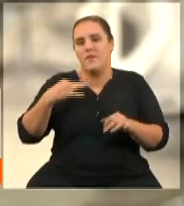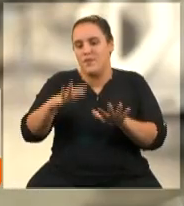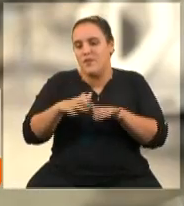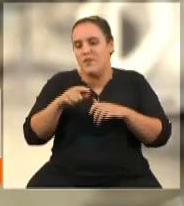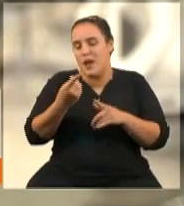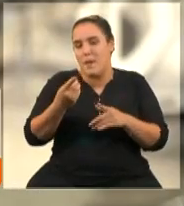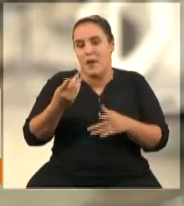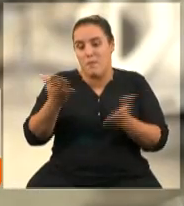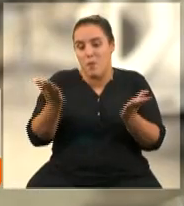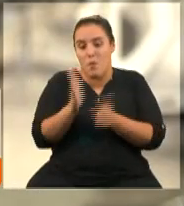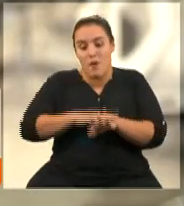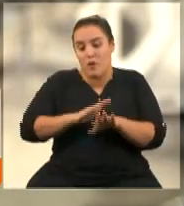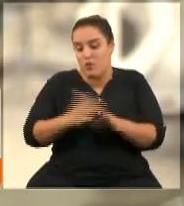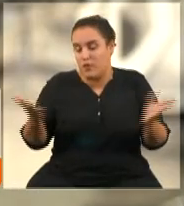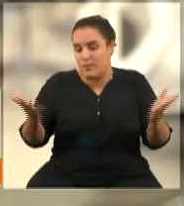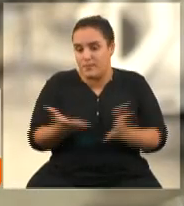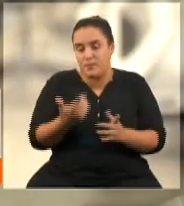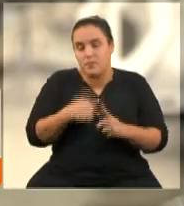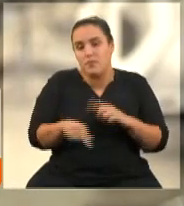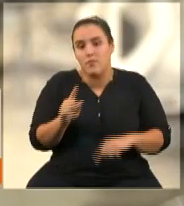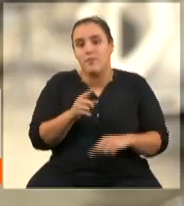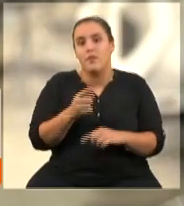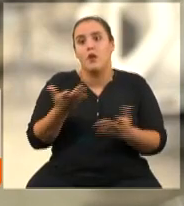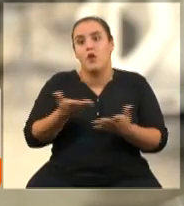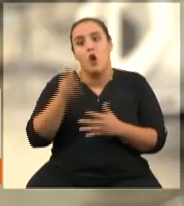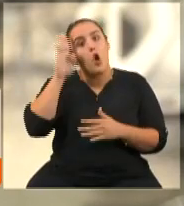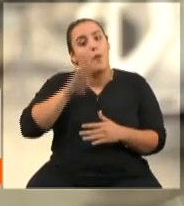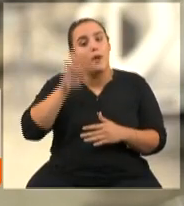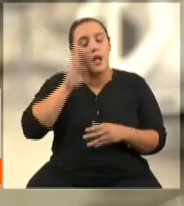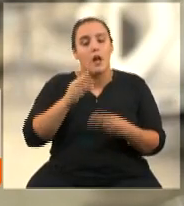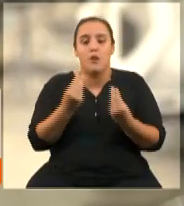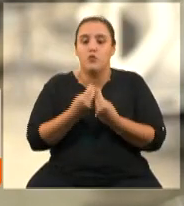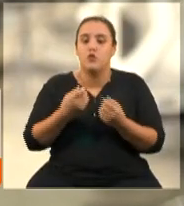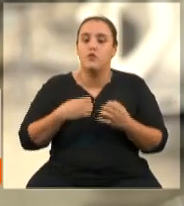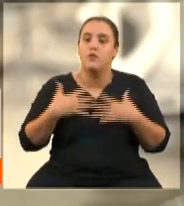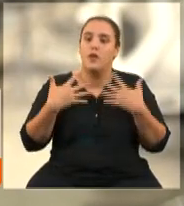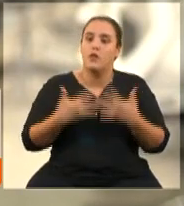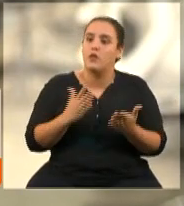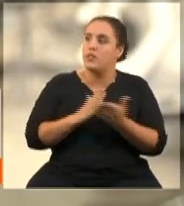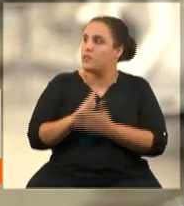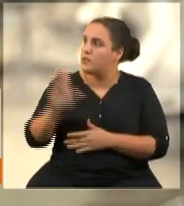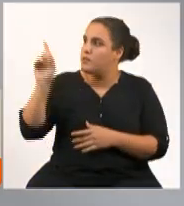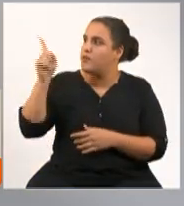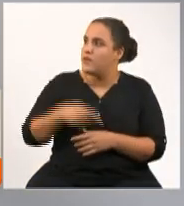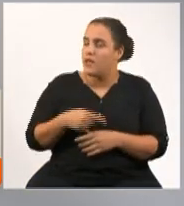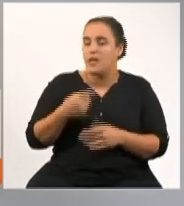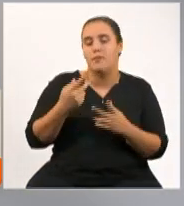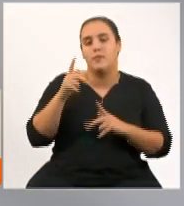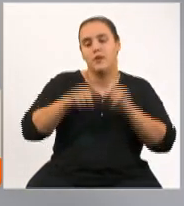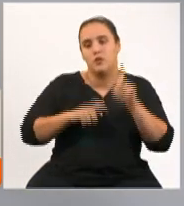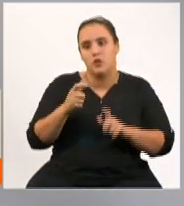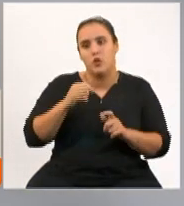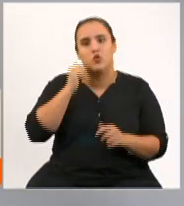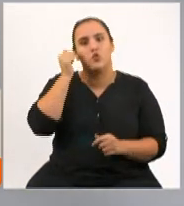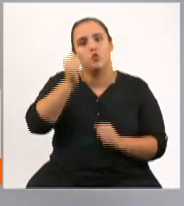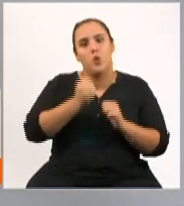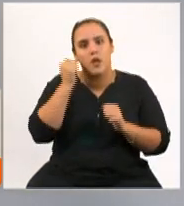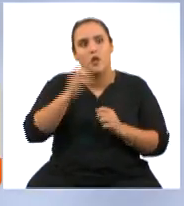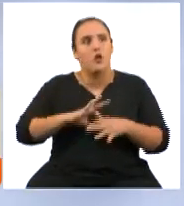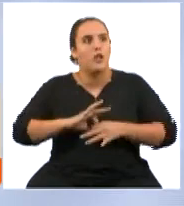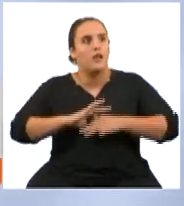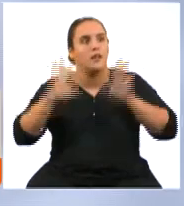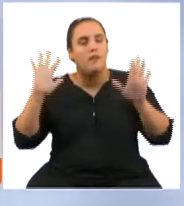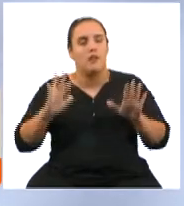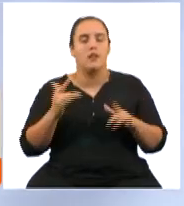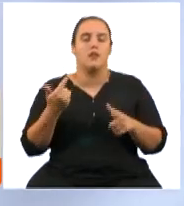y bueno es un intento por también homenajear a muchos de los valores que trae consigo esa diáspora con sus sueños de libertad y con